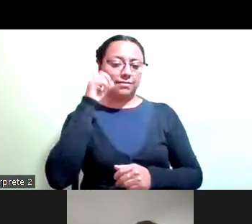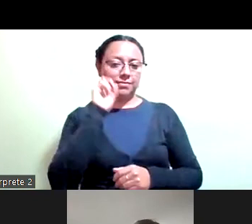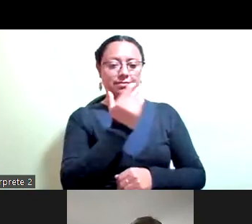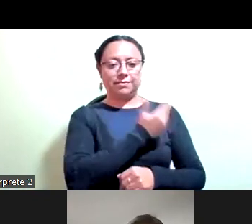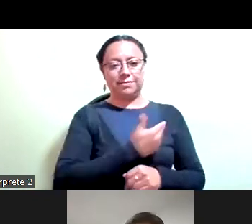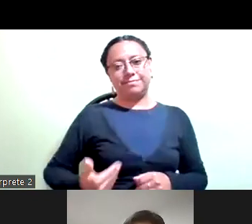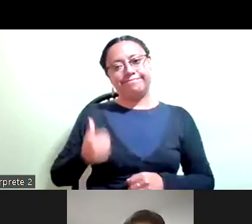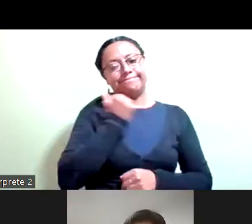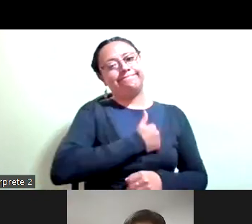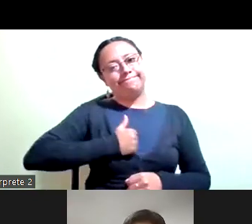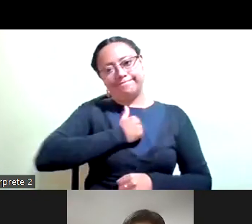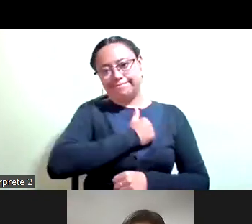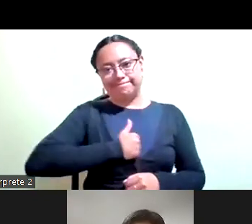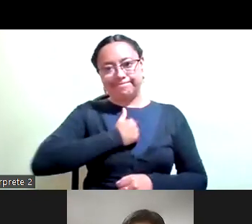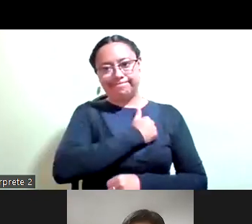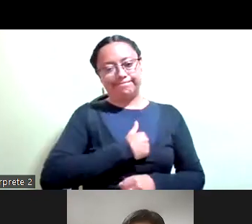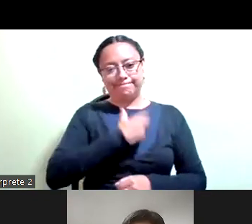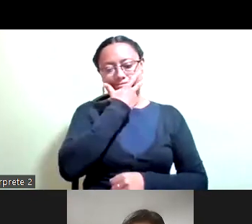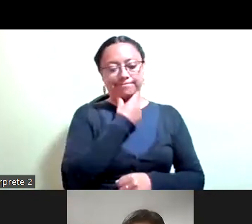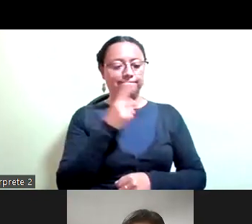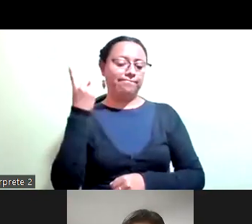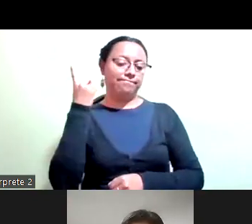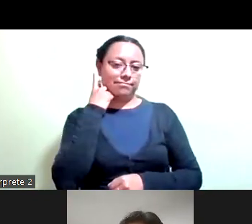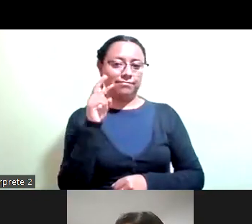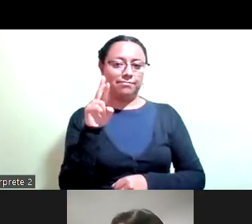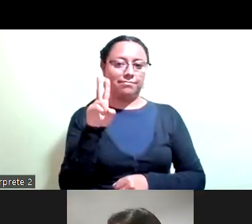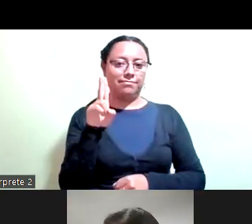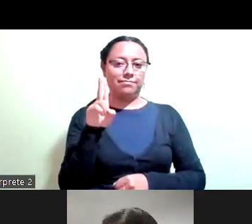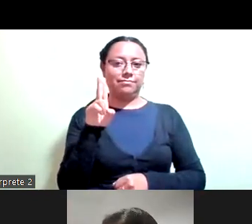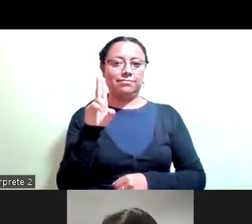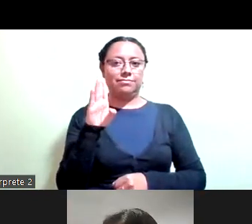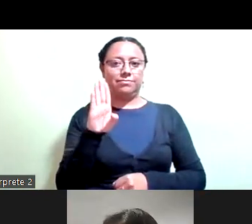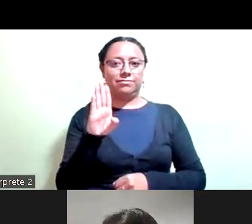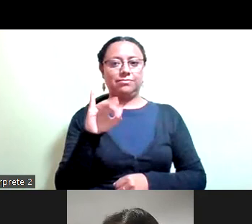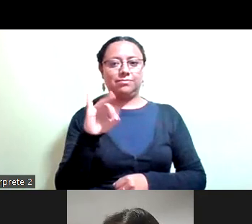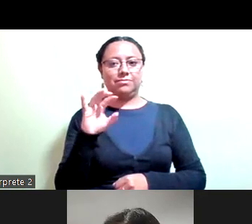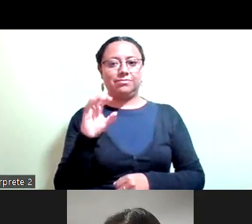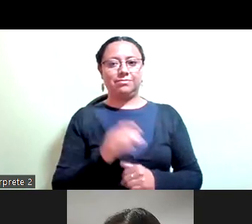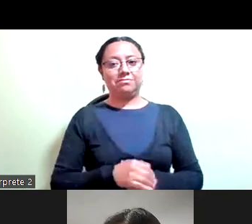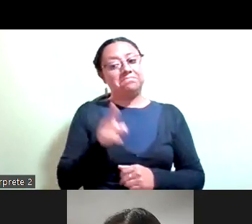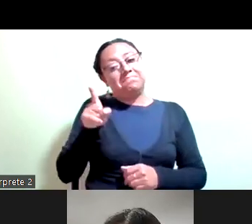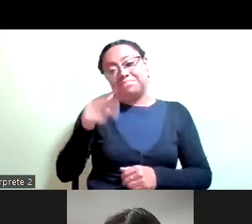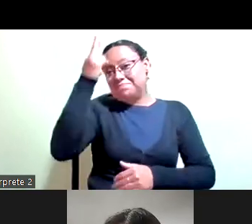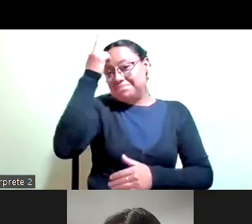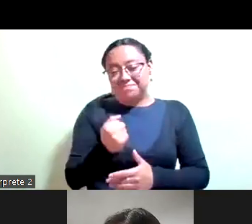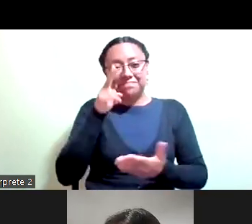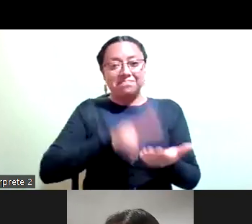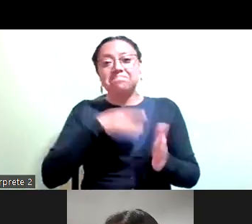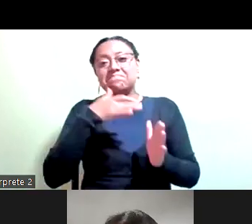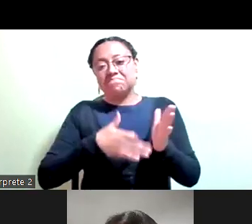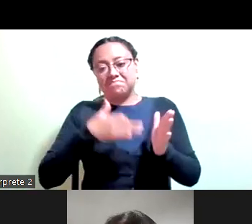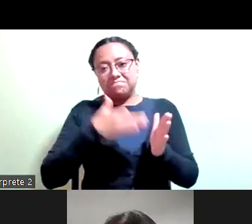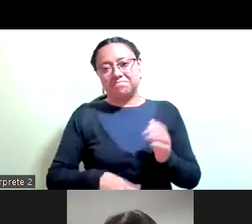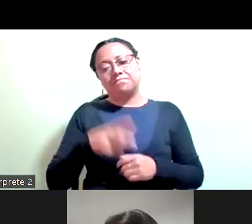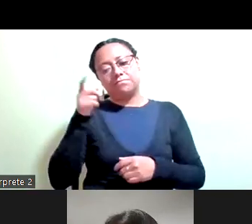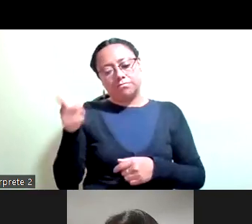qué lástima del diputado Rubio. El que se quedó sin argumentos fue él, ¿no? Y ahí nos da mucho más